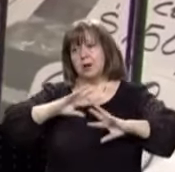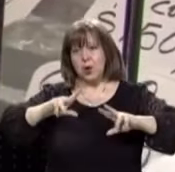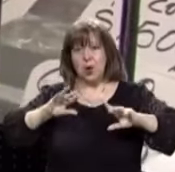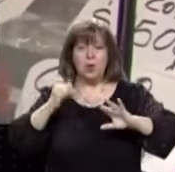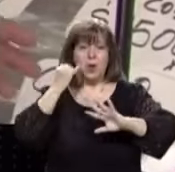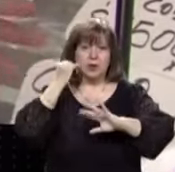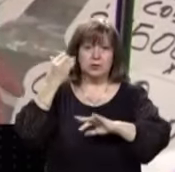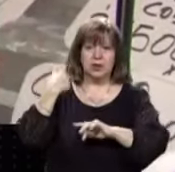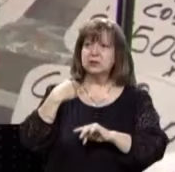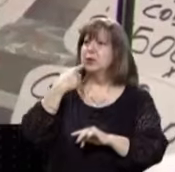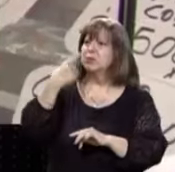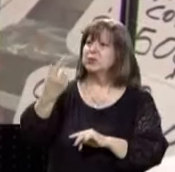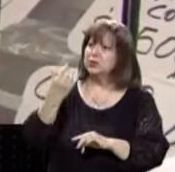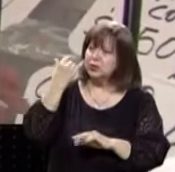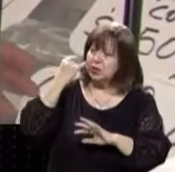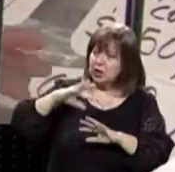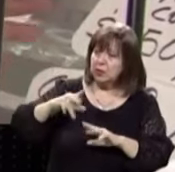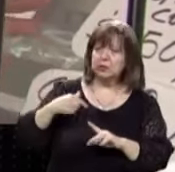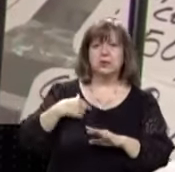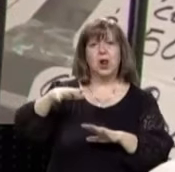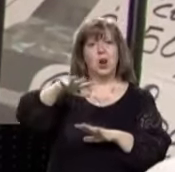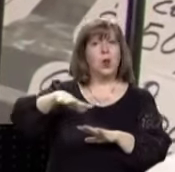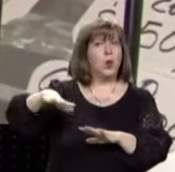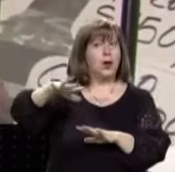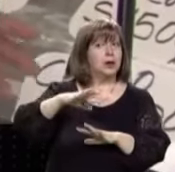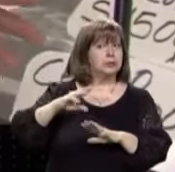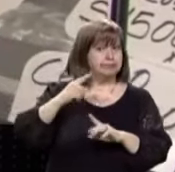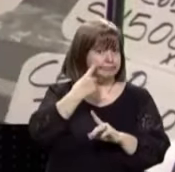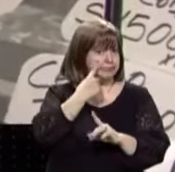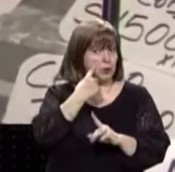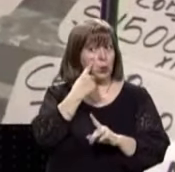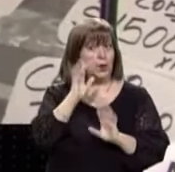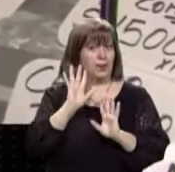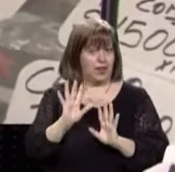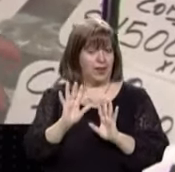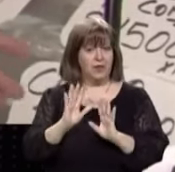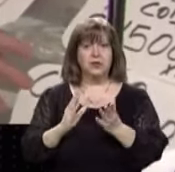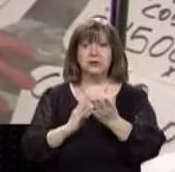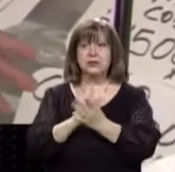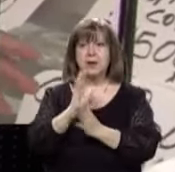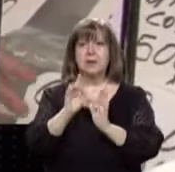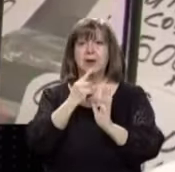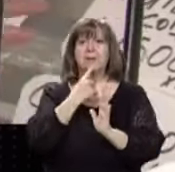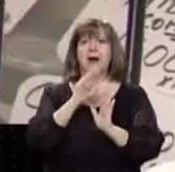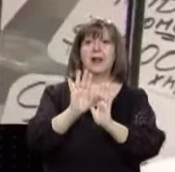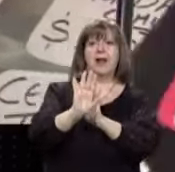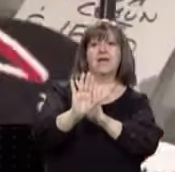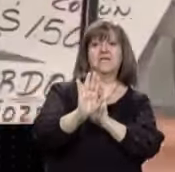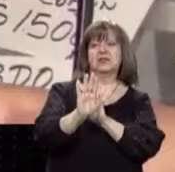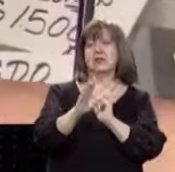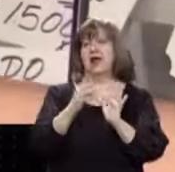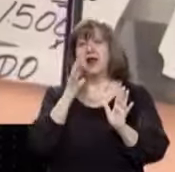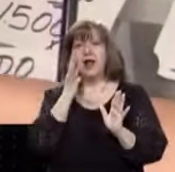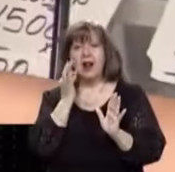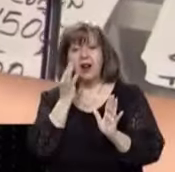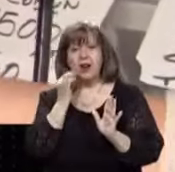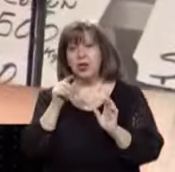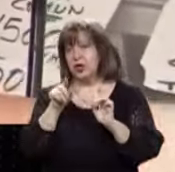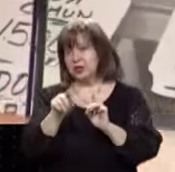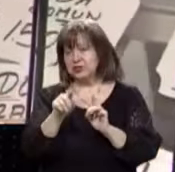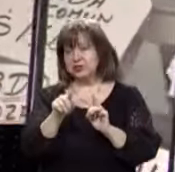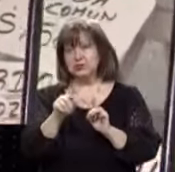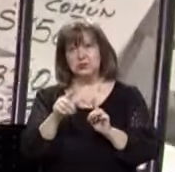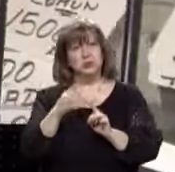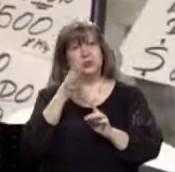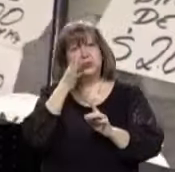¿Mucho robo? Sí, la zona es insegura, pero igual hay que tomar las precauciones, siempre, siempre las precauciones. Esto ya es el